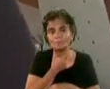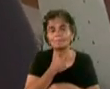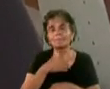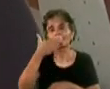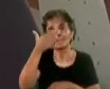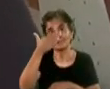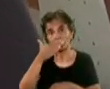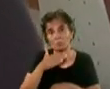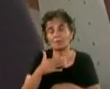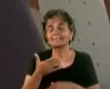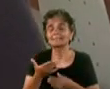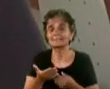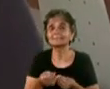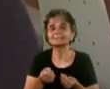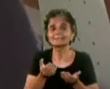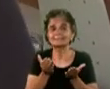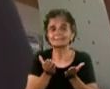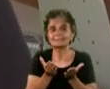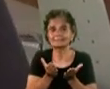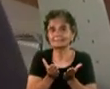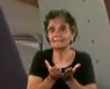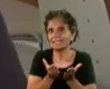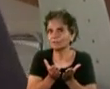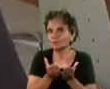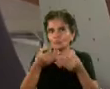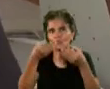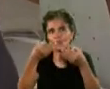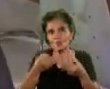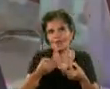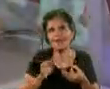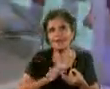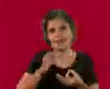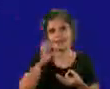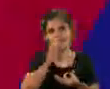el dictado formal de las materias en el 2025.